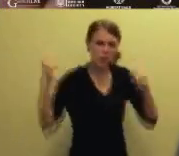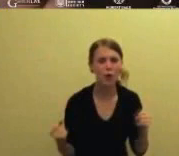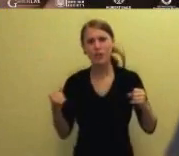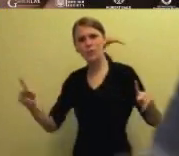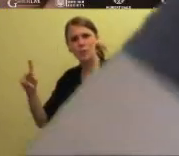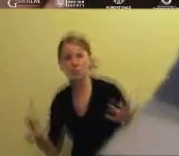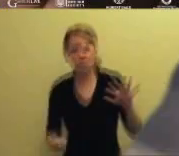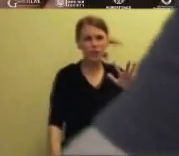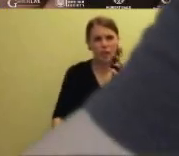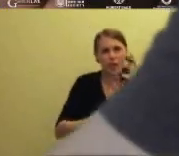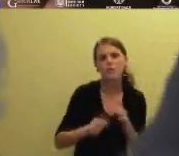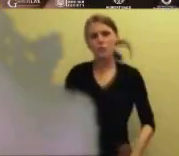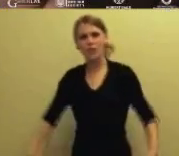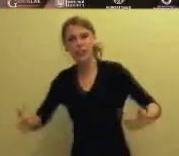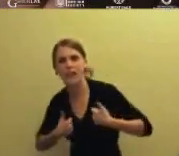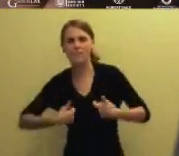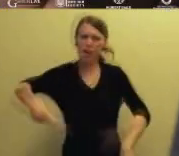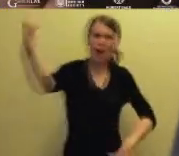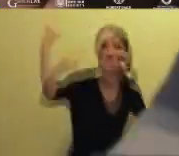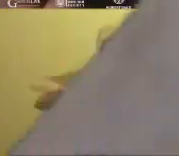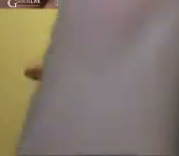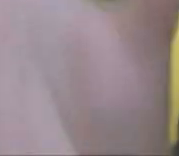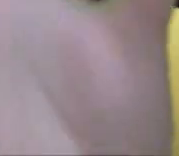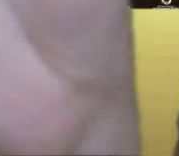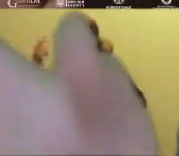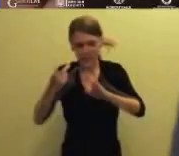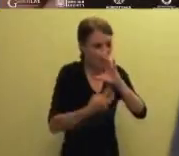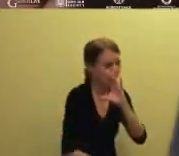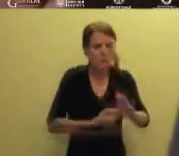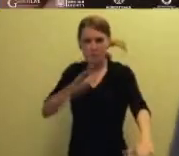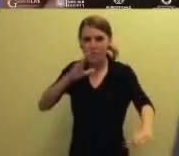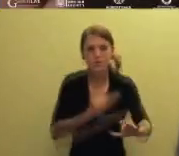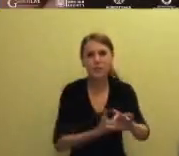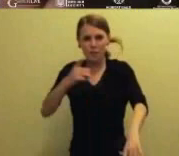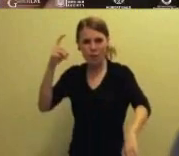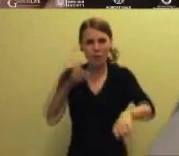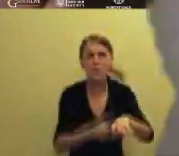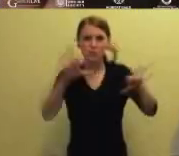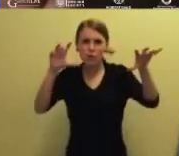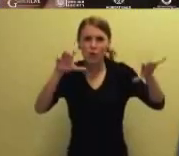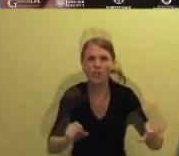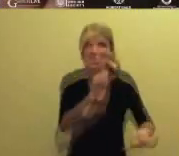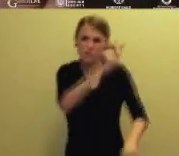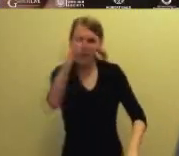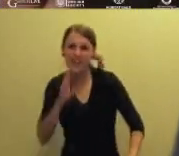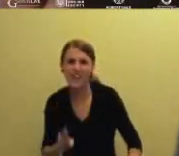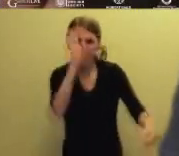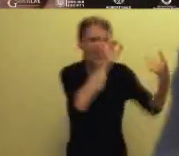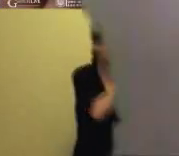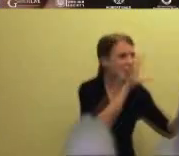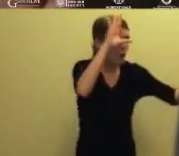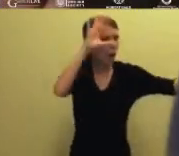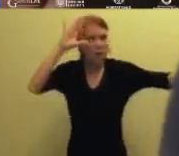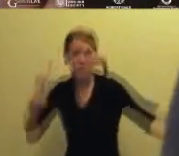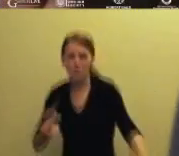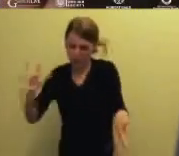planos se cuenta simplemente son planos muy largos y bueno la gente está perdiendo el culo por echar flores estas películas con de trail pues todo esto porque